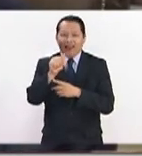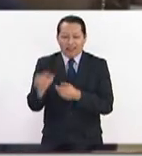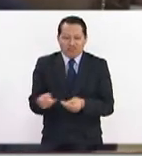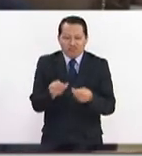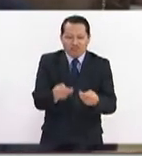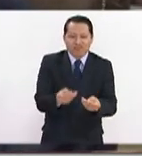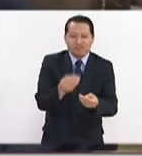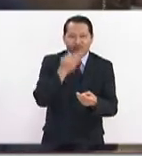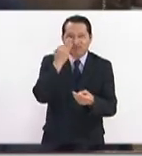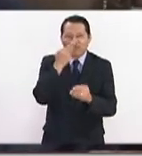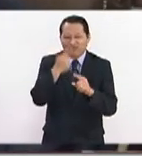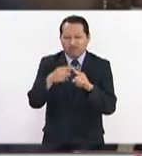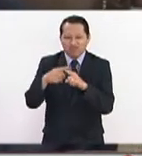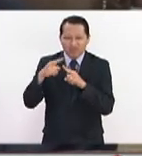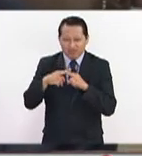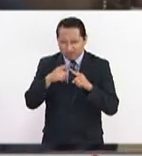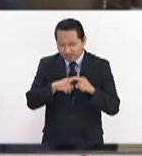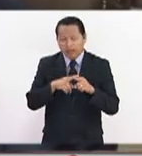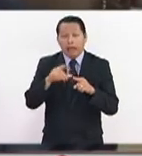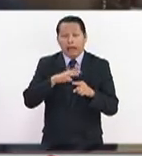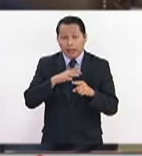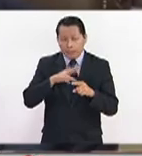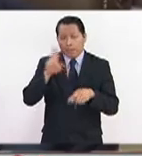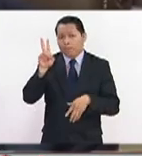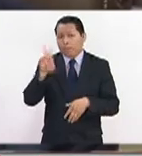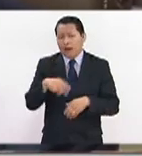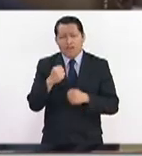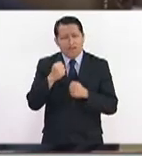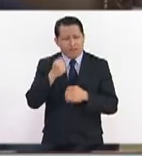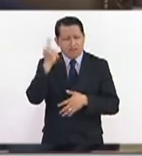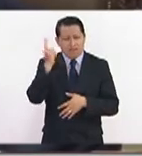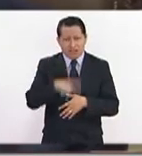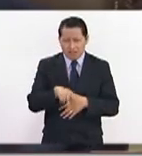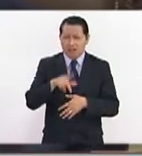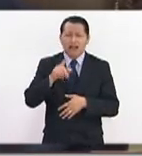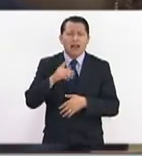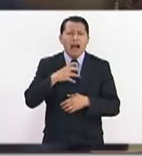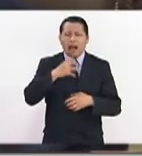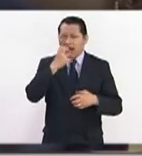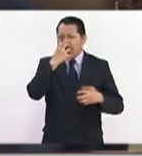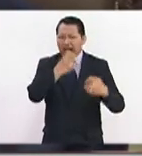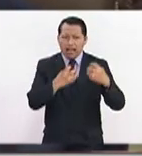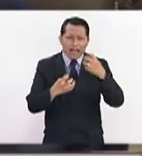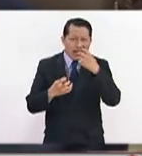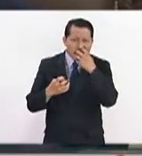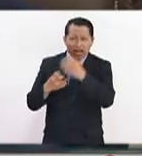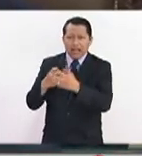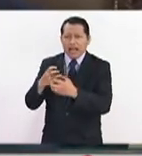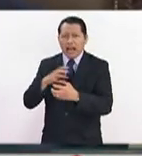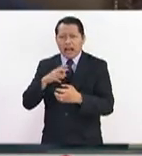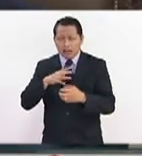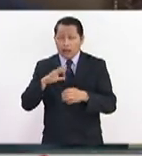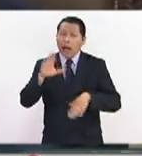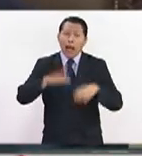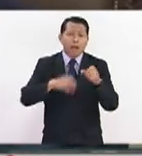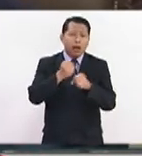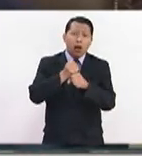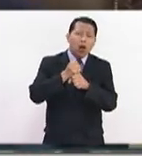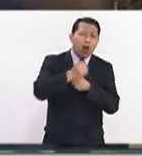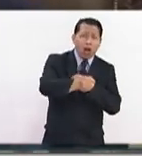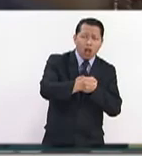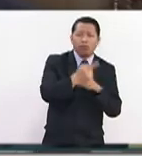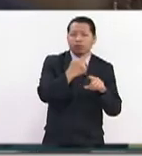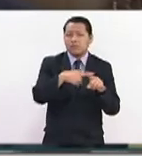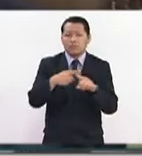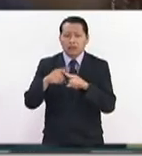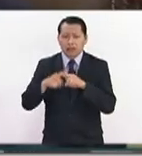arrancó con mordidas entre diputadas y gritos, golpes, porrazos, etcétera. Básicamente